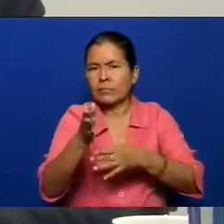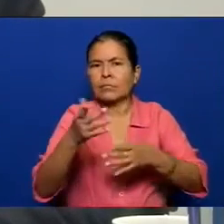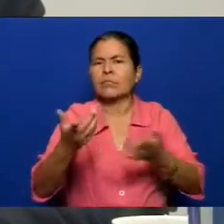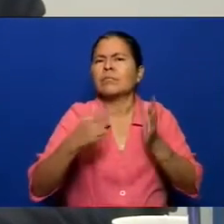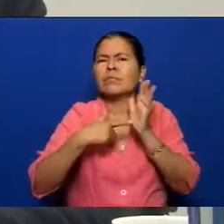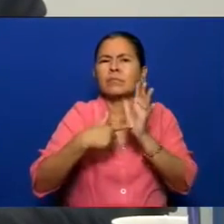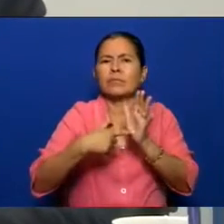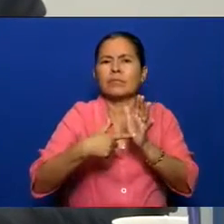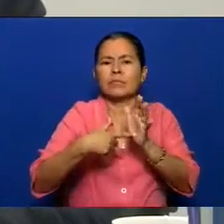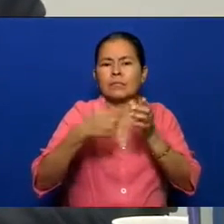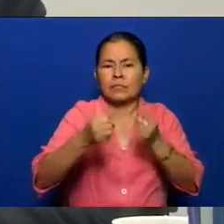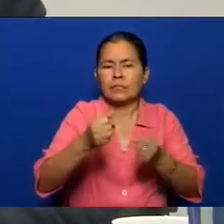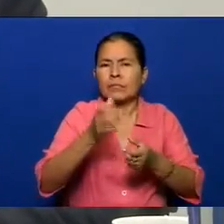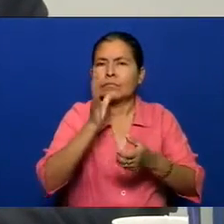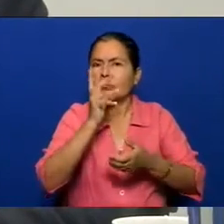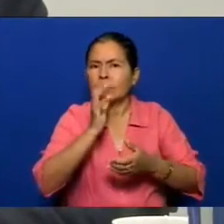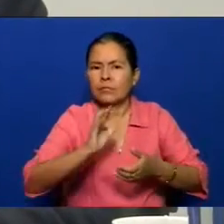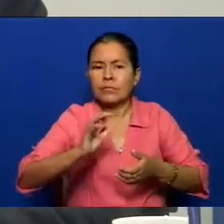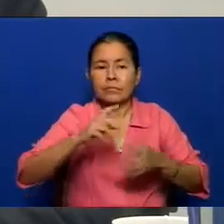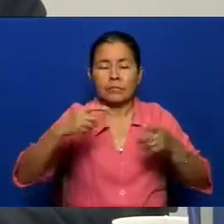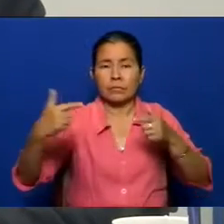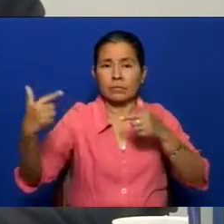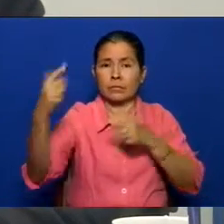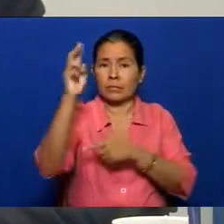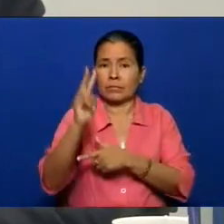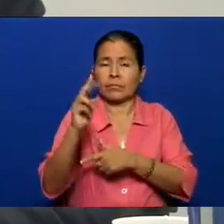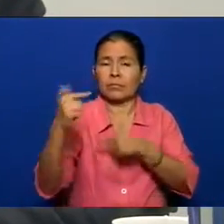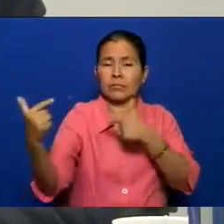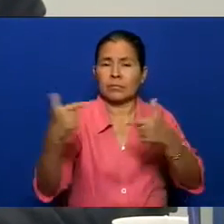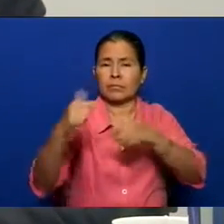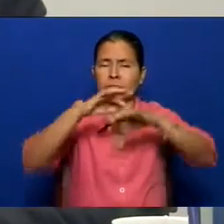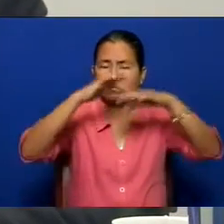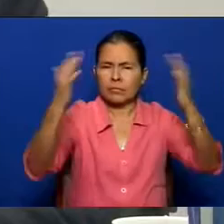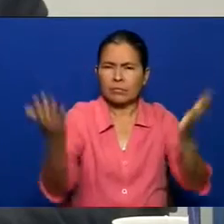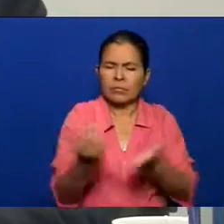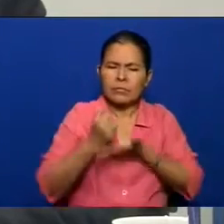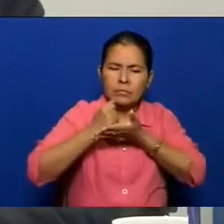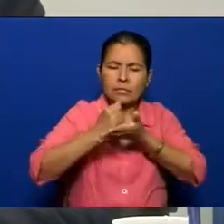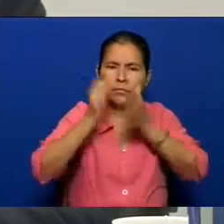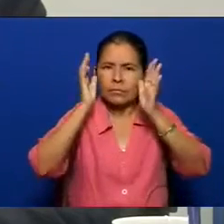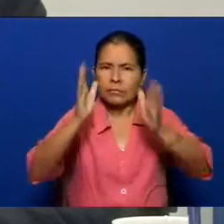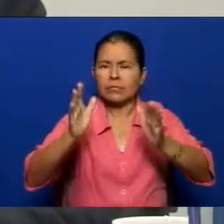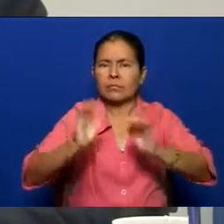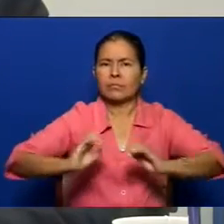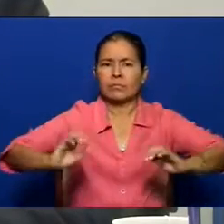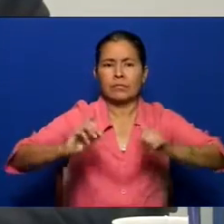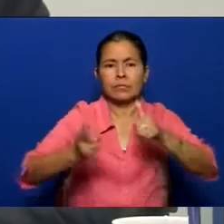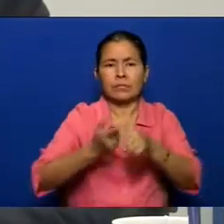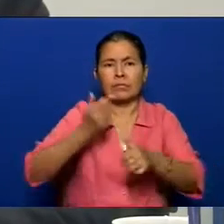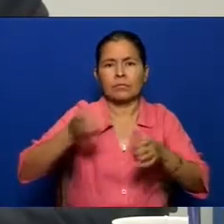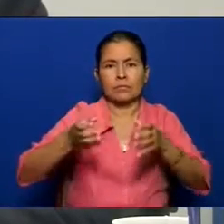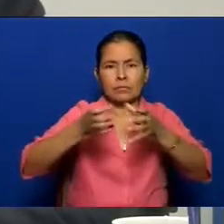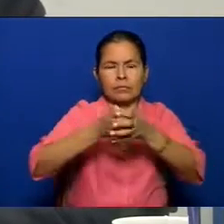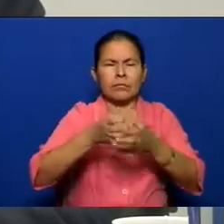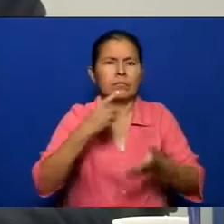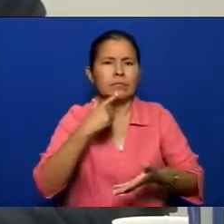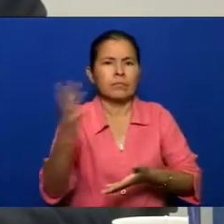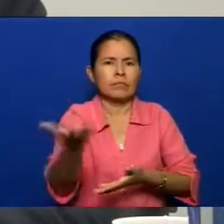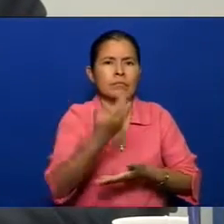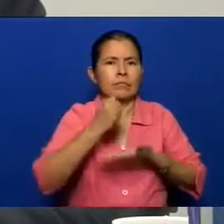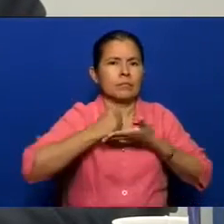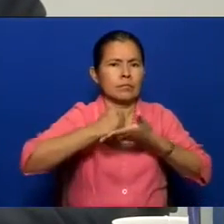niños que han sufrido después de la Segunda Guerra Mundial, pero nace con una condición de dar ayuda a todos los